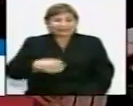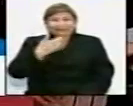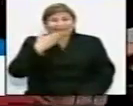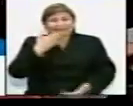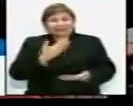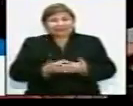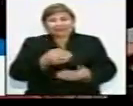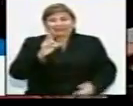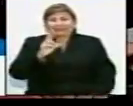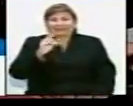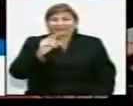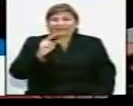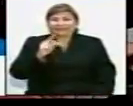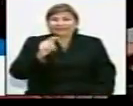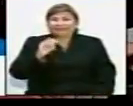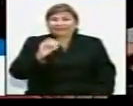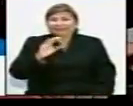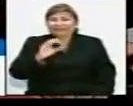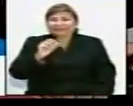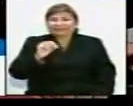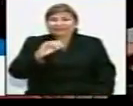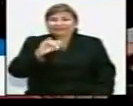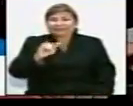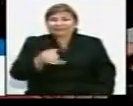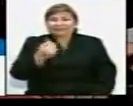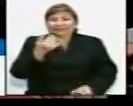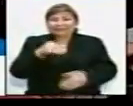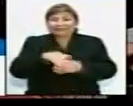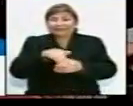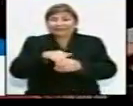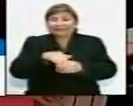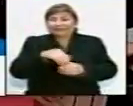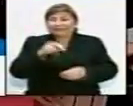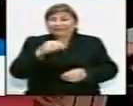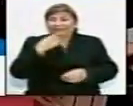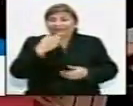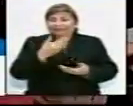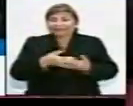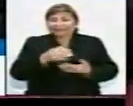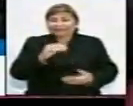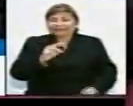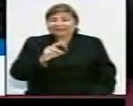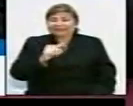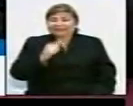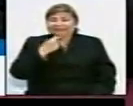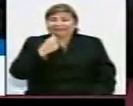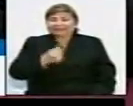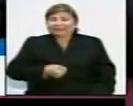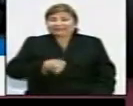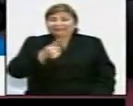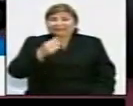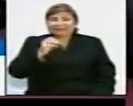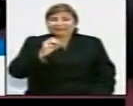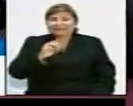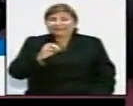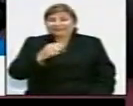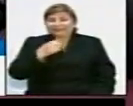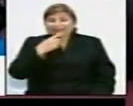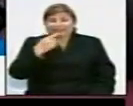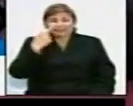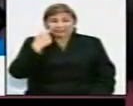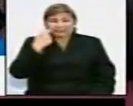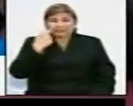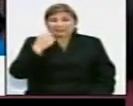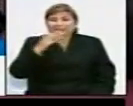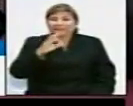señor Víctor Ticona Postigo, presidente del Jurado Nacional de Elecciones, al señor Bernardo Juan Pacha Serrano, jefe interino del RENIEC, y al señor